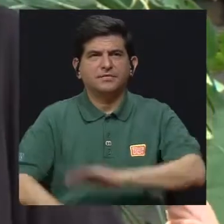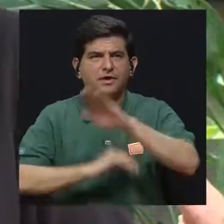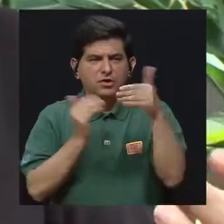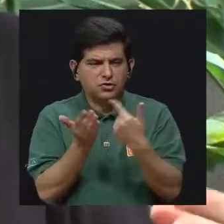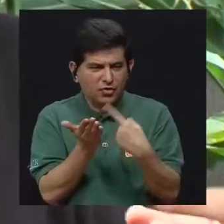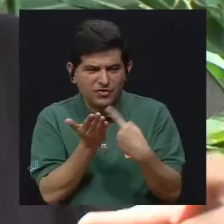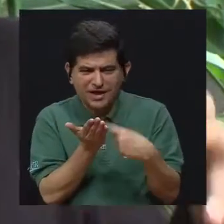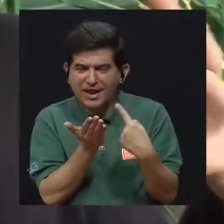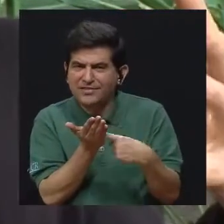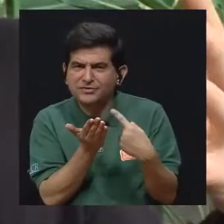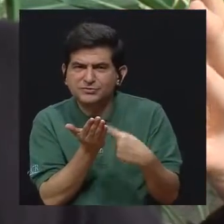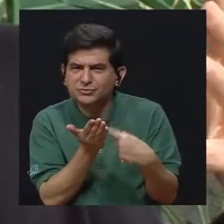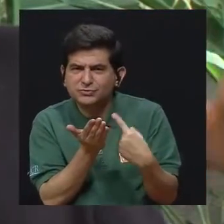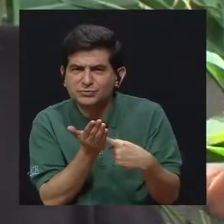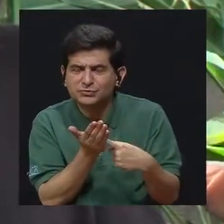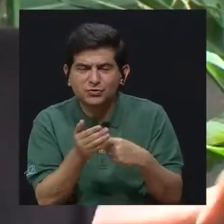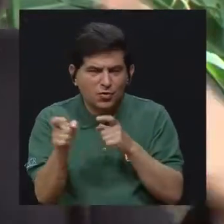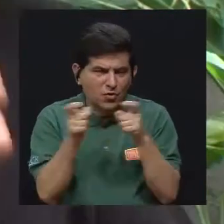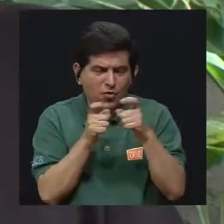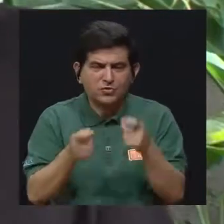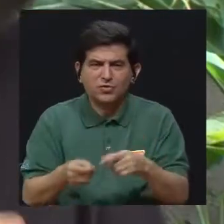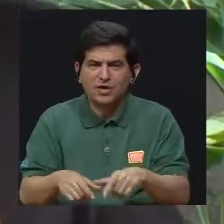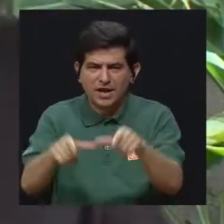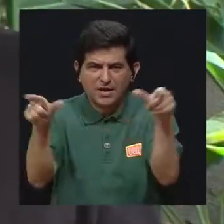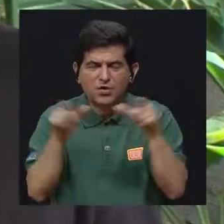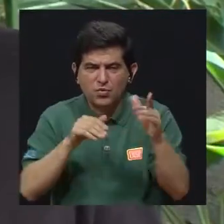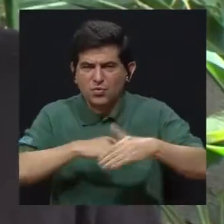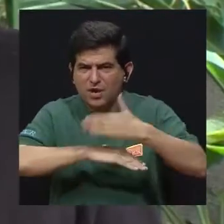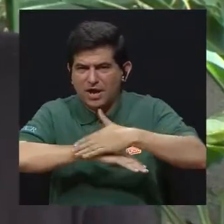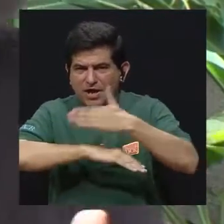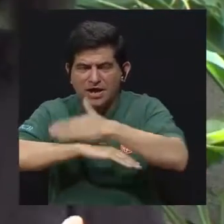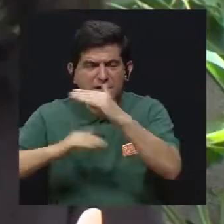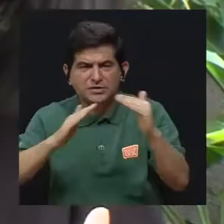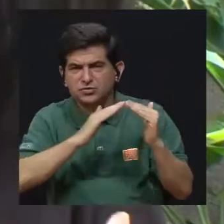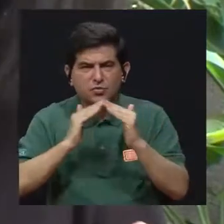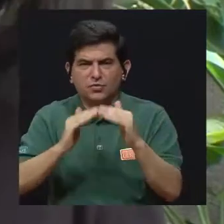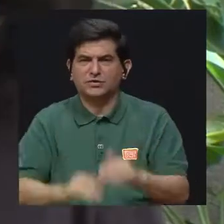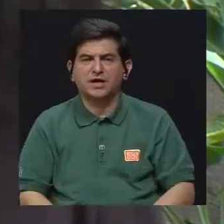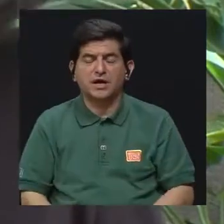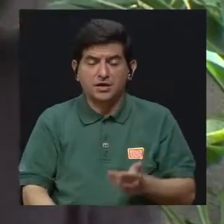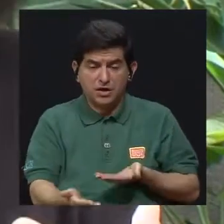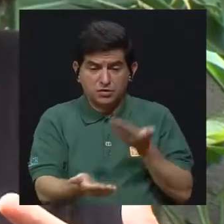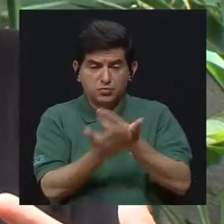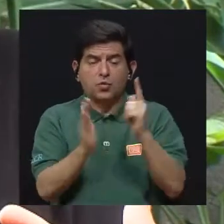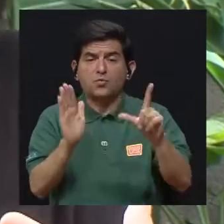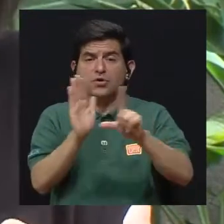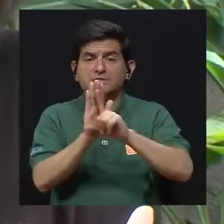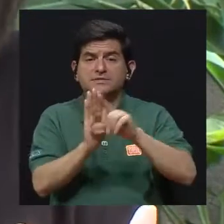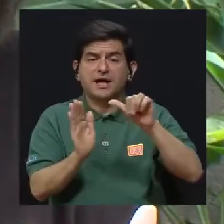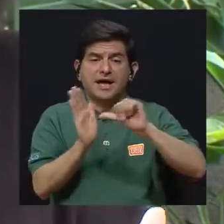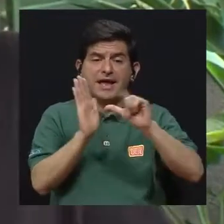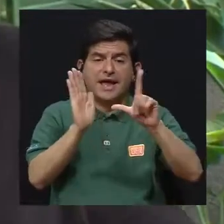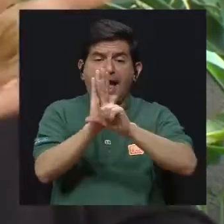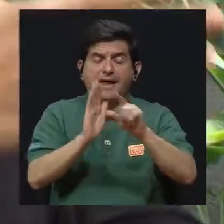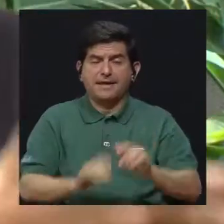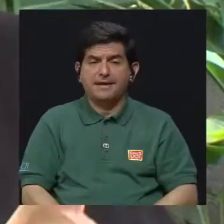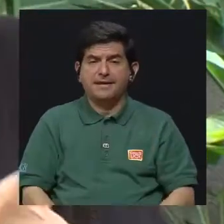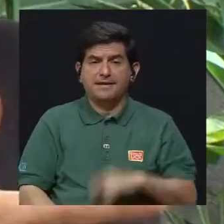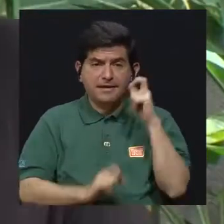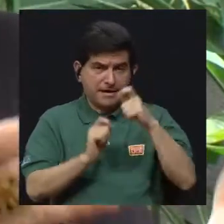toda una discusión para regular los territorios costeros comunitarios con una propuesta de ley en la Asamblea